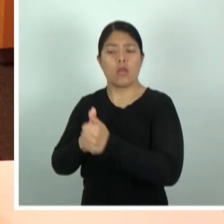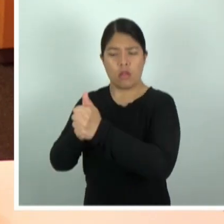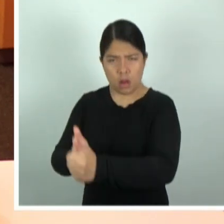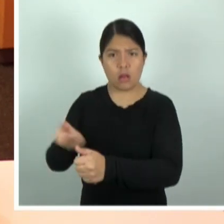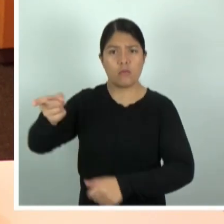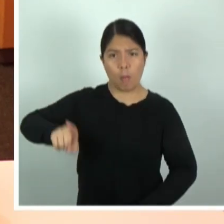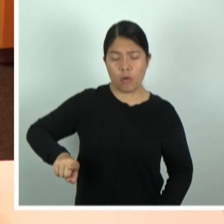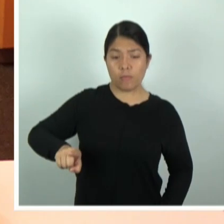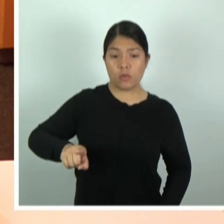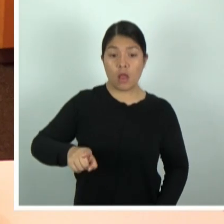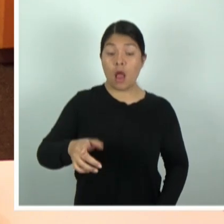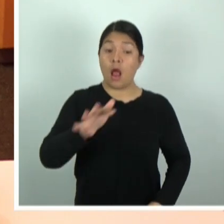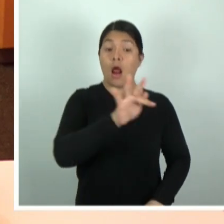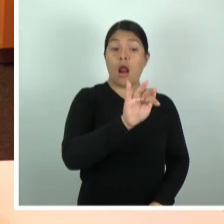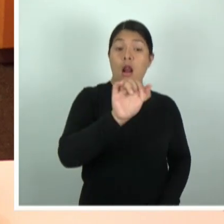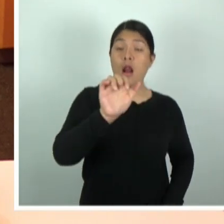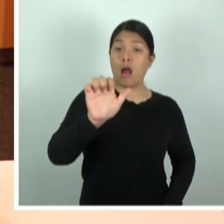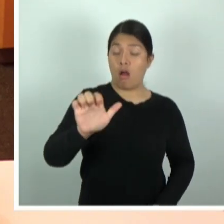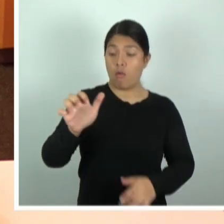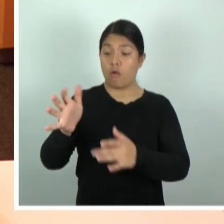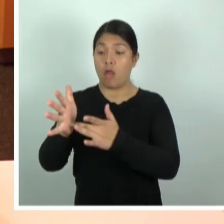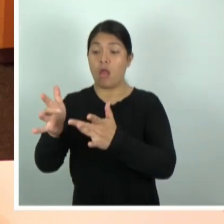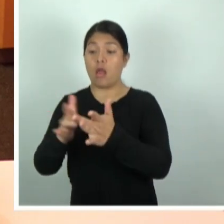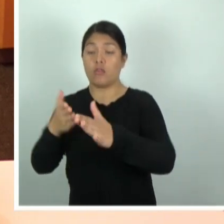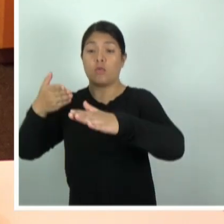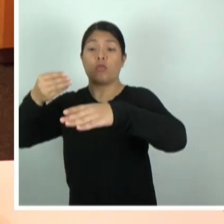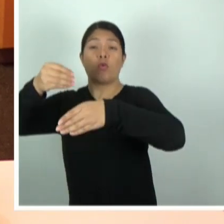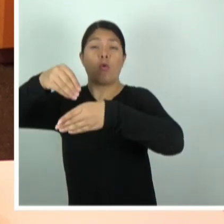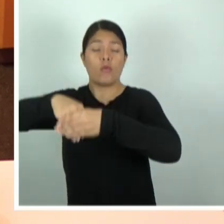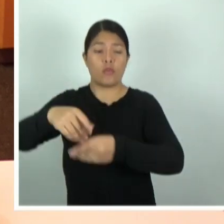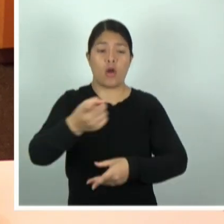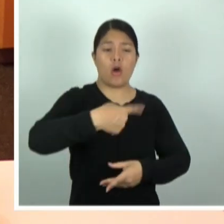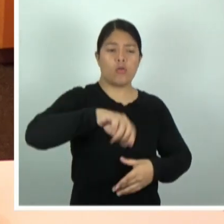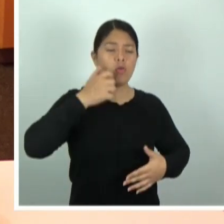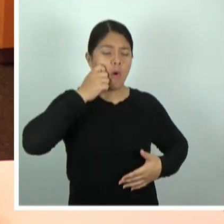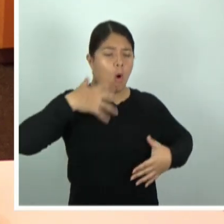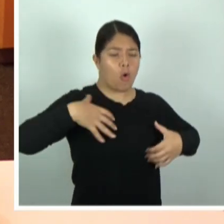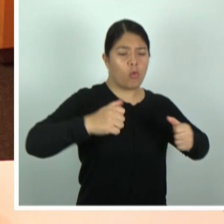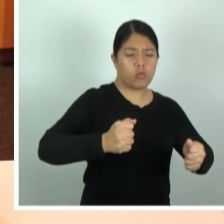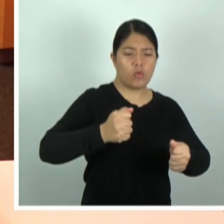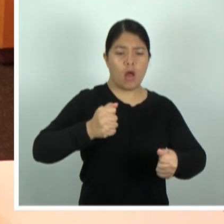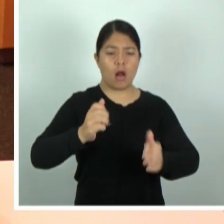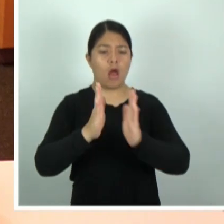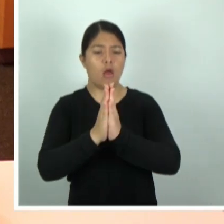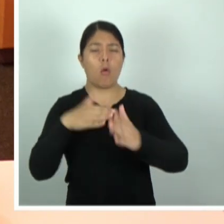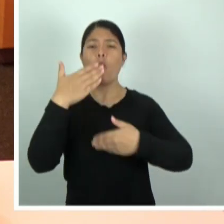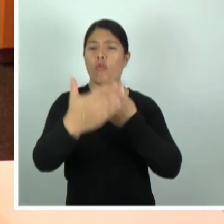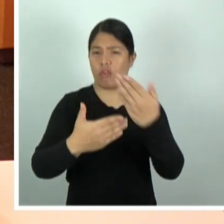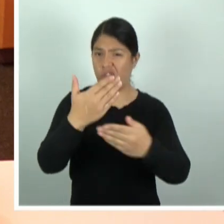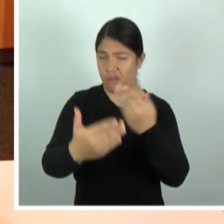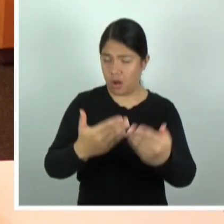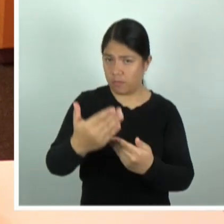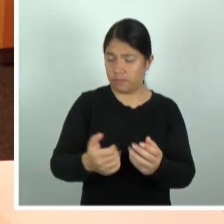fe en Jesucristo nos salva. La fe en Jesucristo nos sana. La fe en